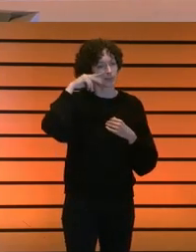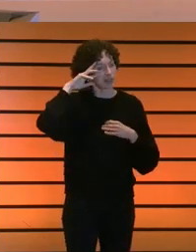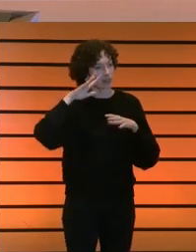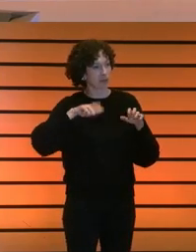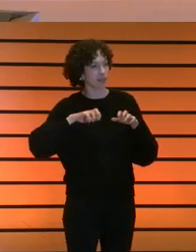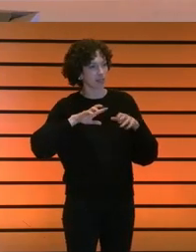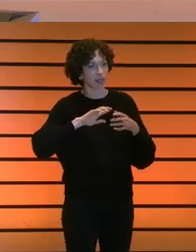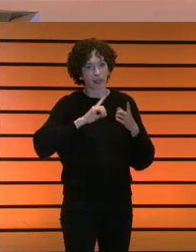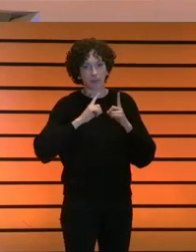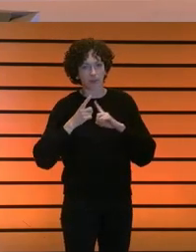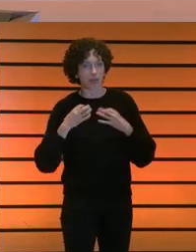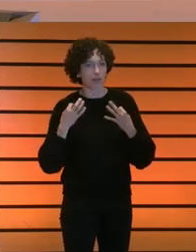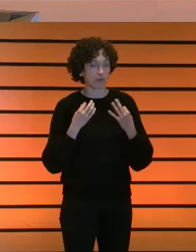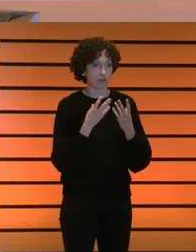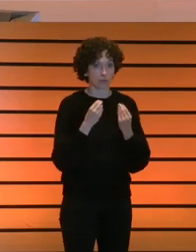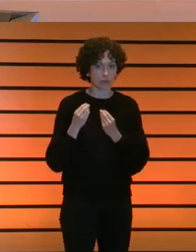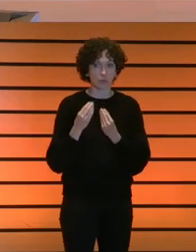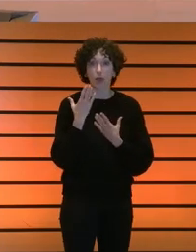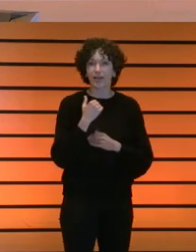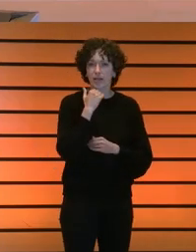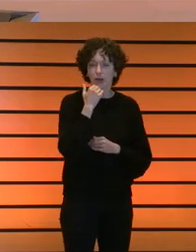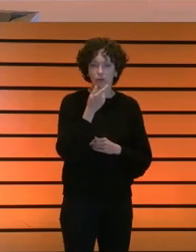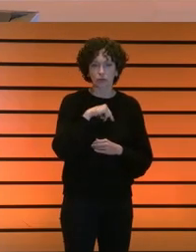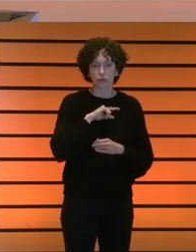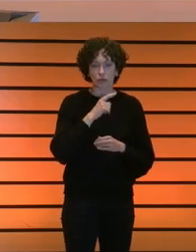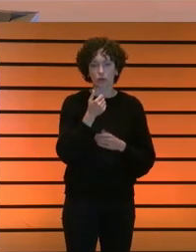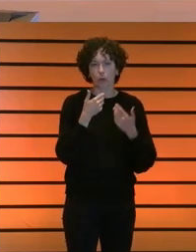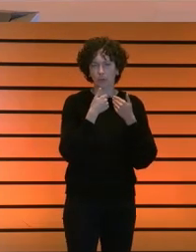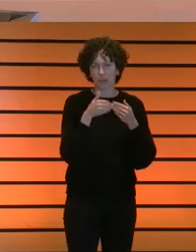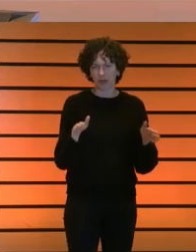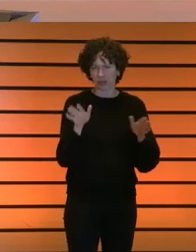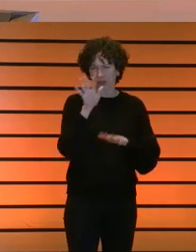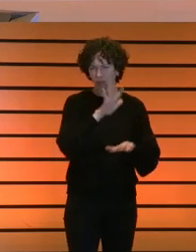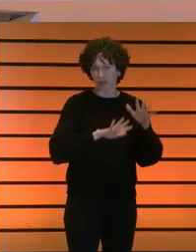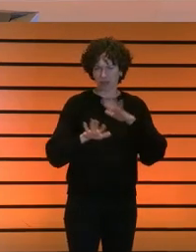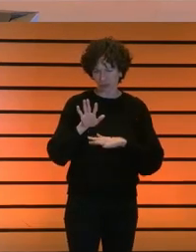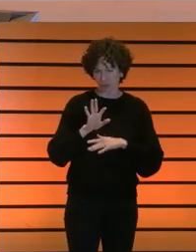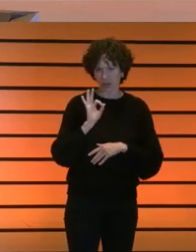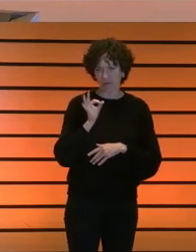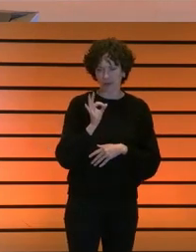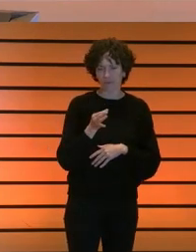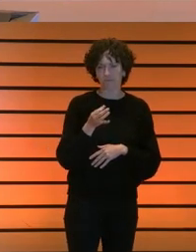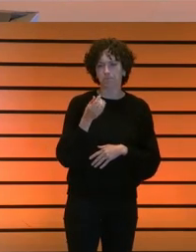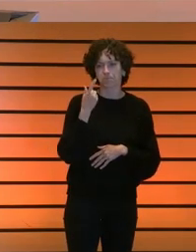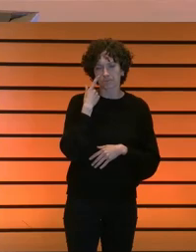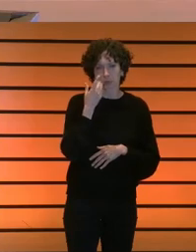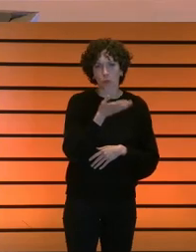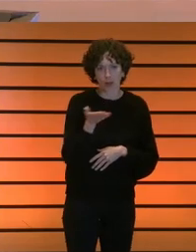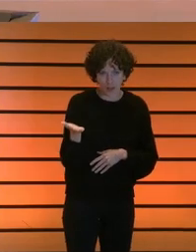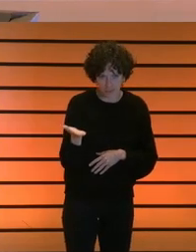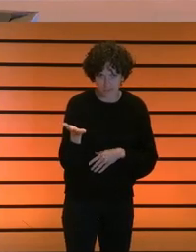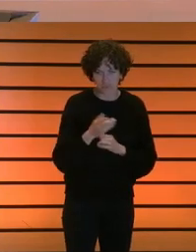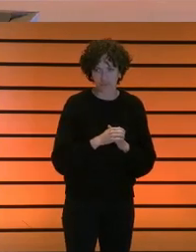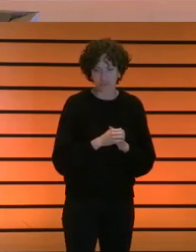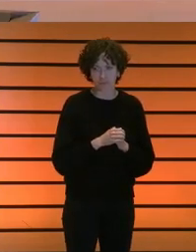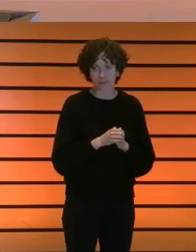y hay una que estamos un poco perdidos lo tengo que reconocer y es como incorporar de manera